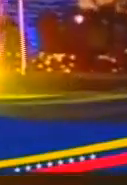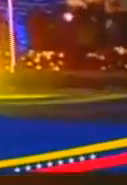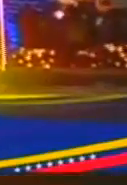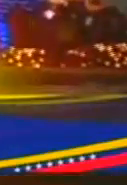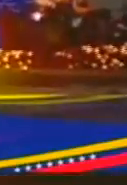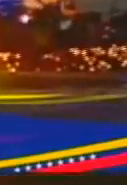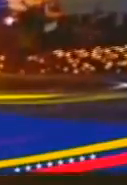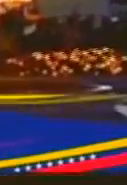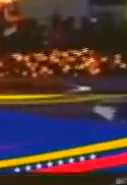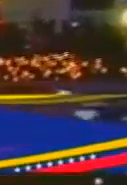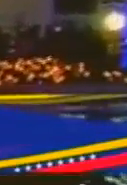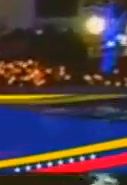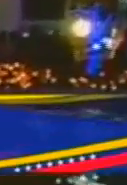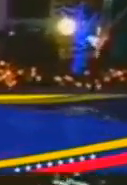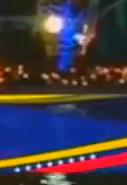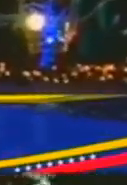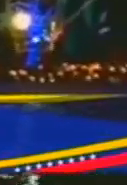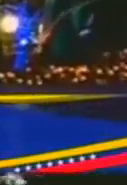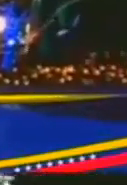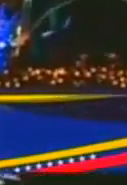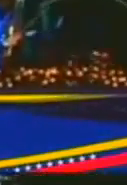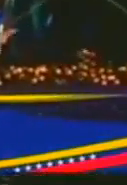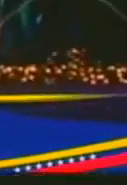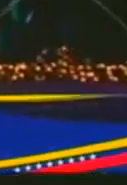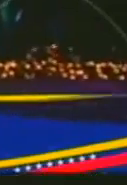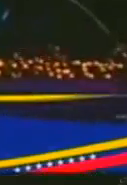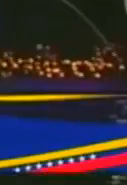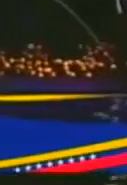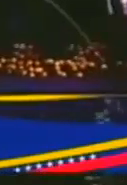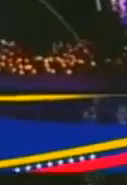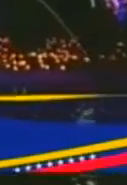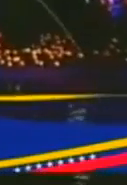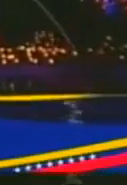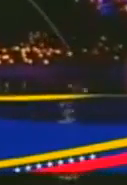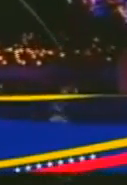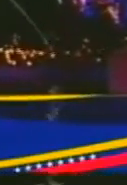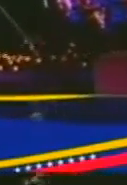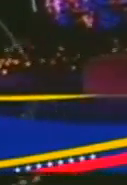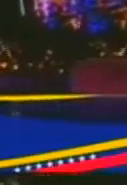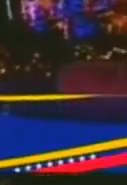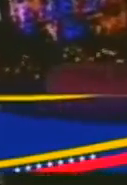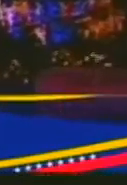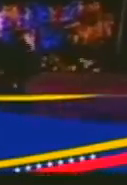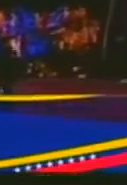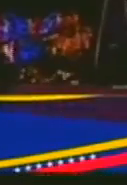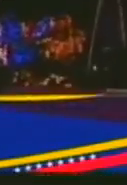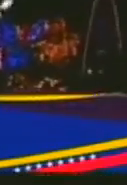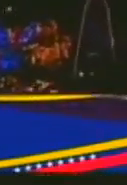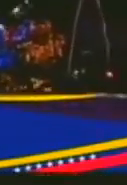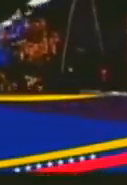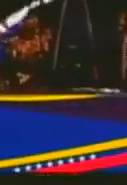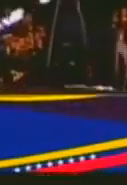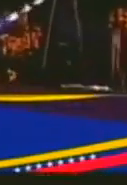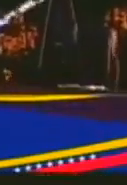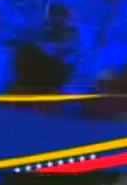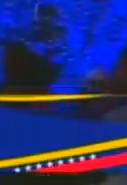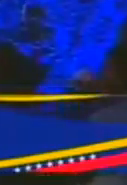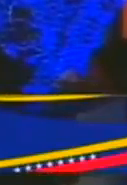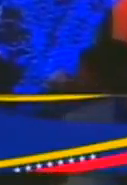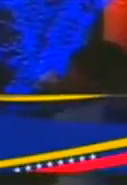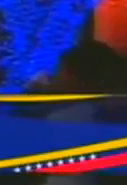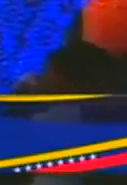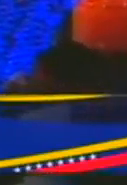de vacunación que usted ha impulsado en todo el país, que aquí de conjunto con el gobernador y desde la alcaldía también se ha impulsado para garantizar